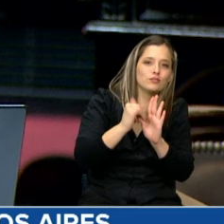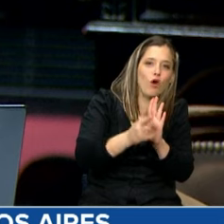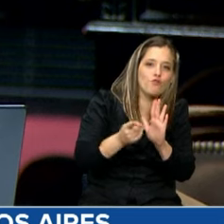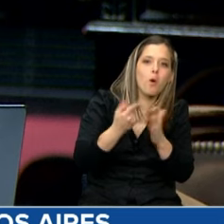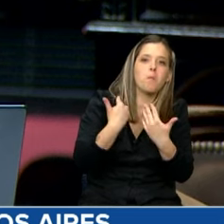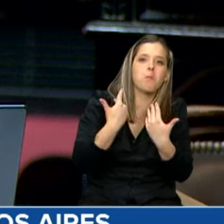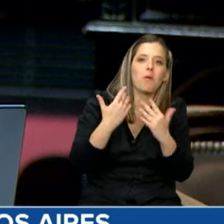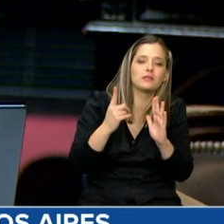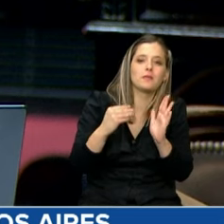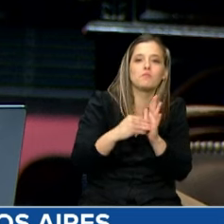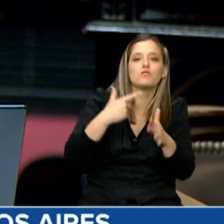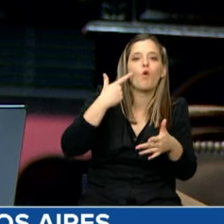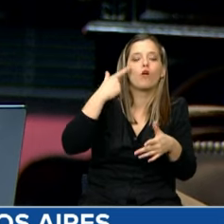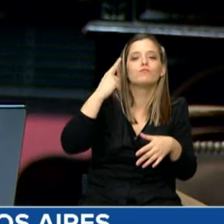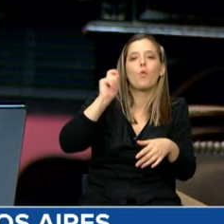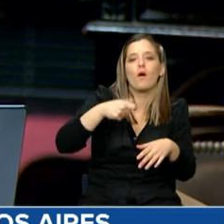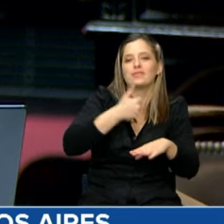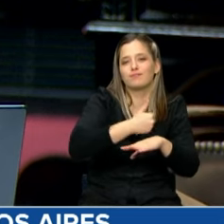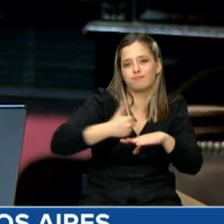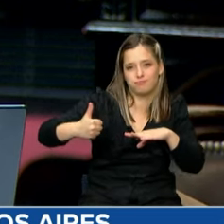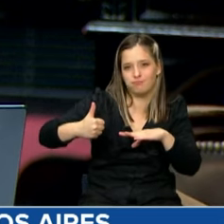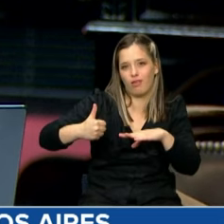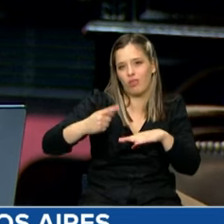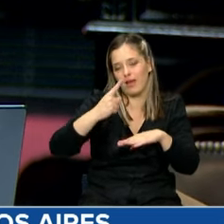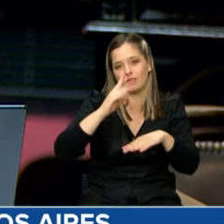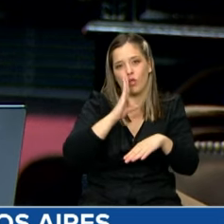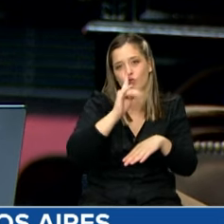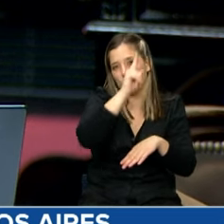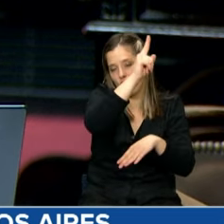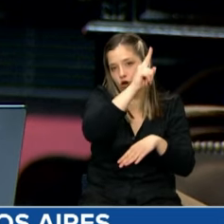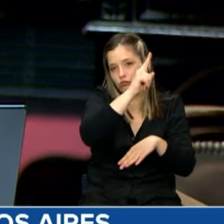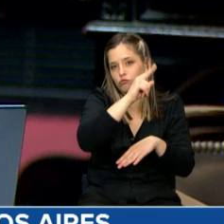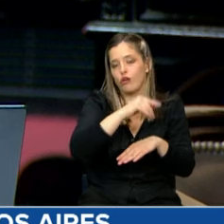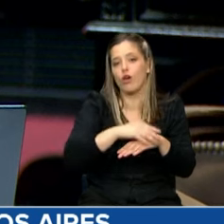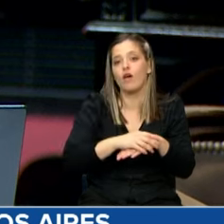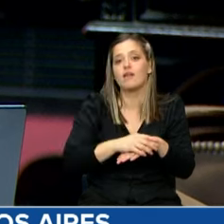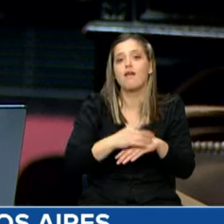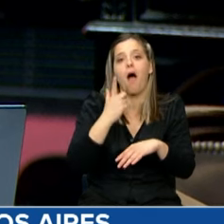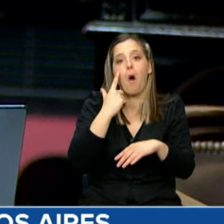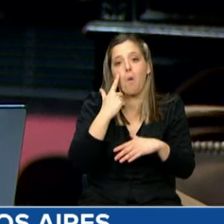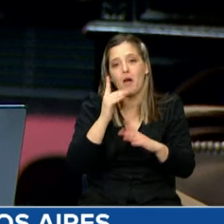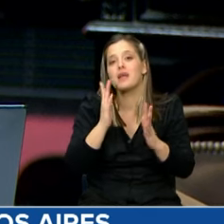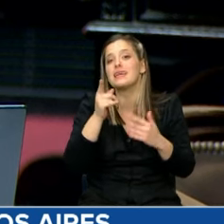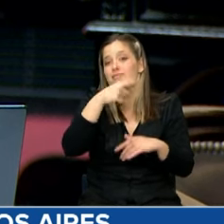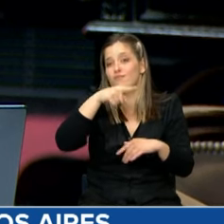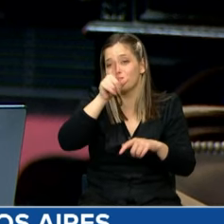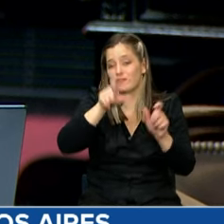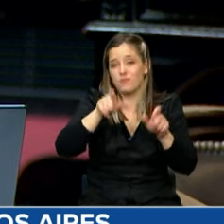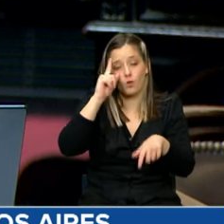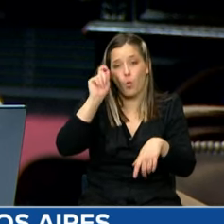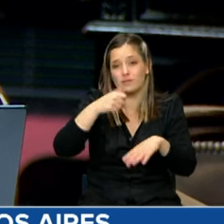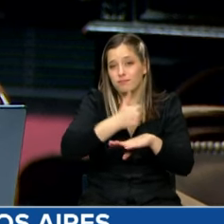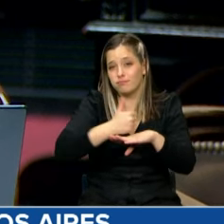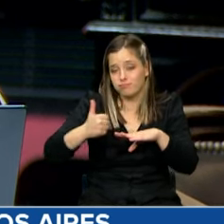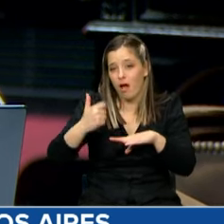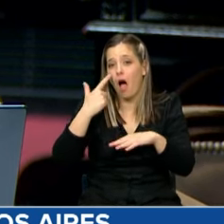de un tribunal de alzada en en los Estados Unidos tiene el problema de que no sabemos si